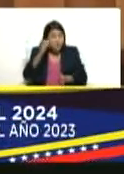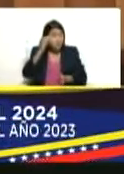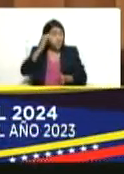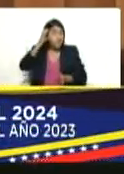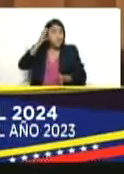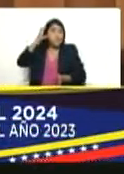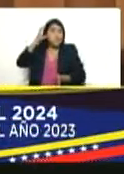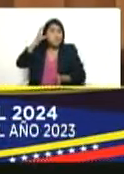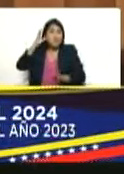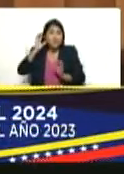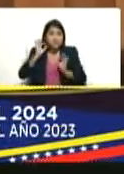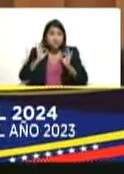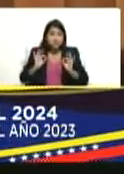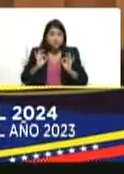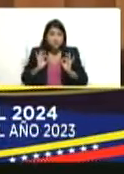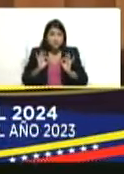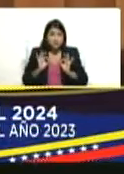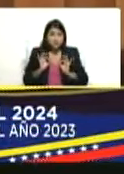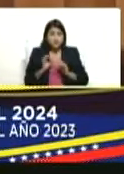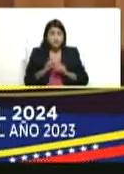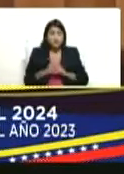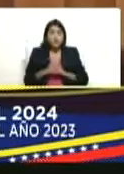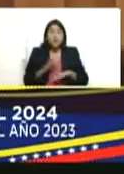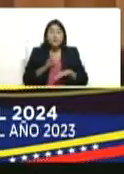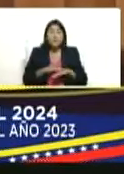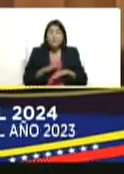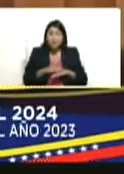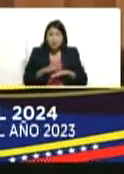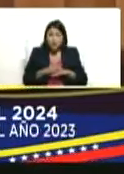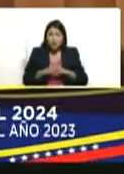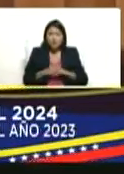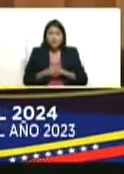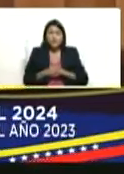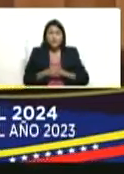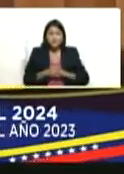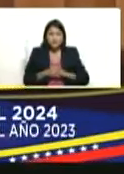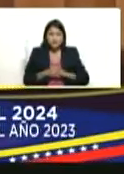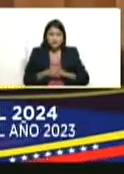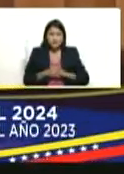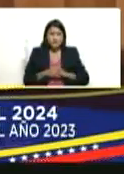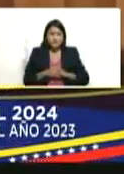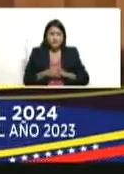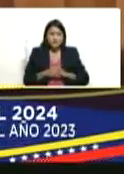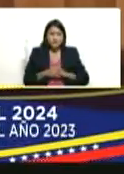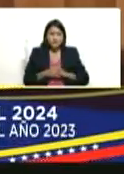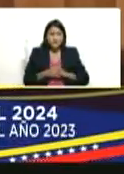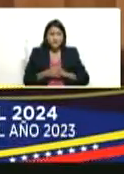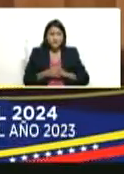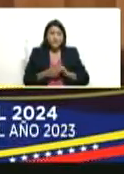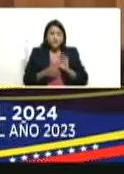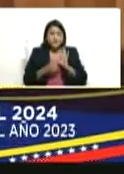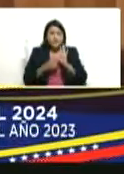A pesar de que se activan los poderes